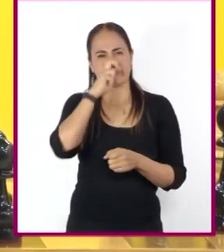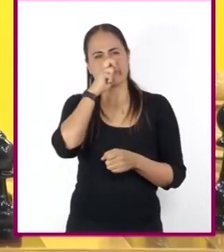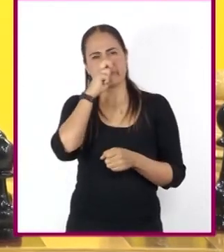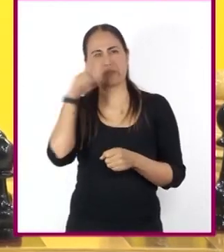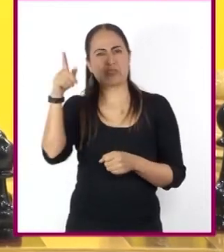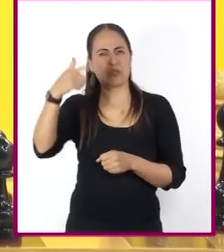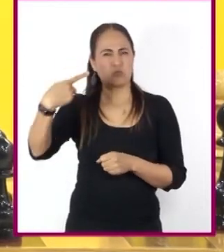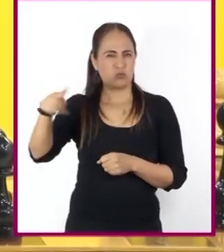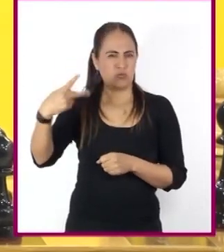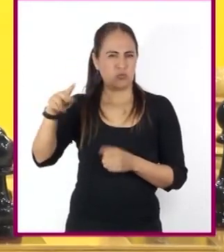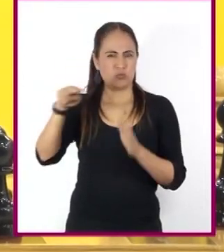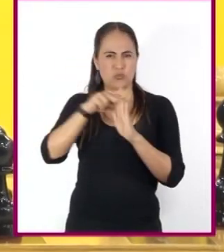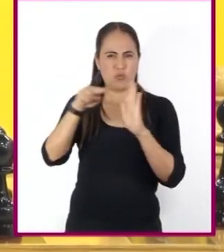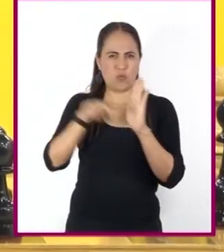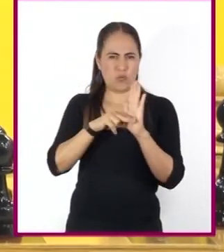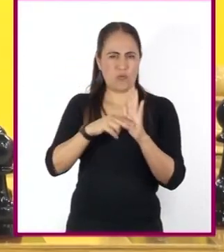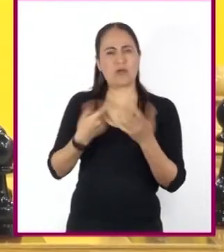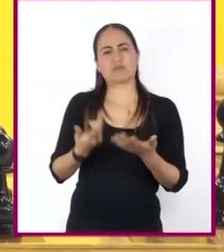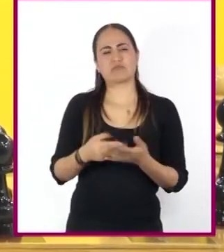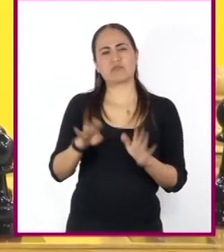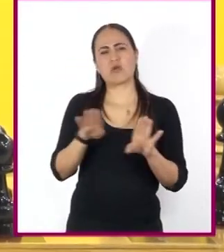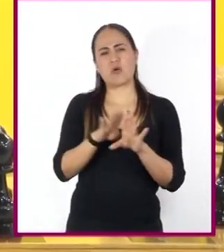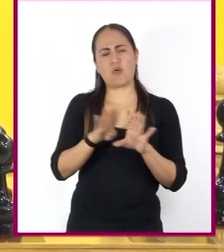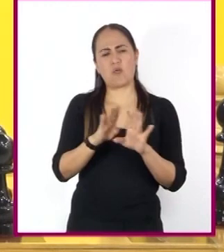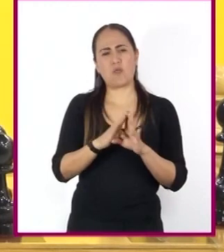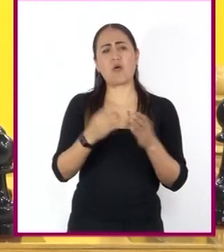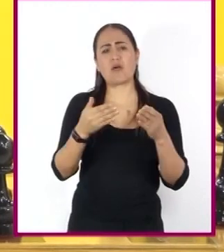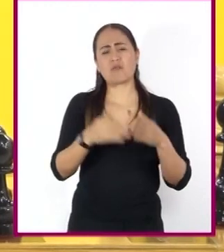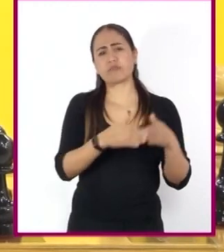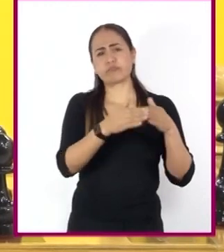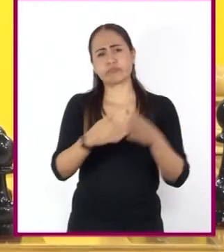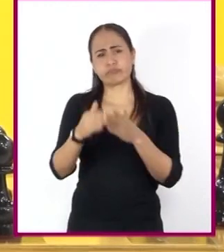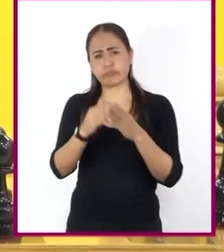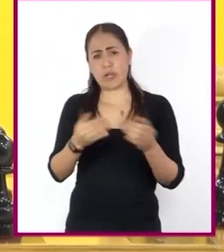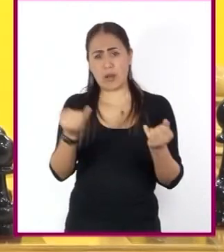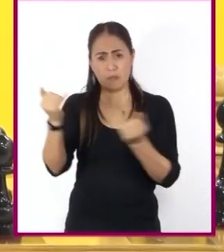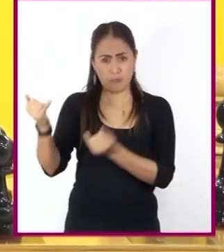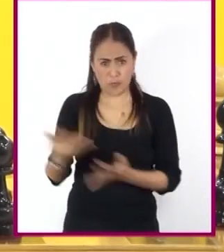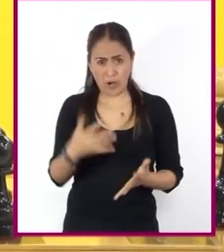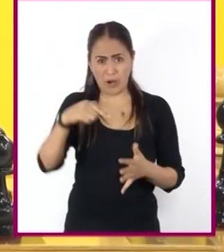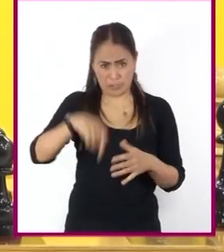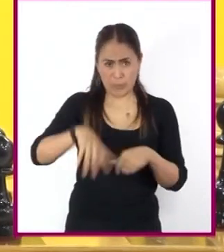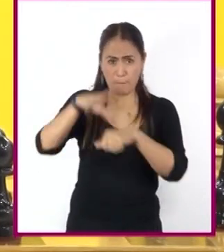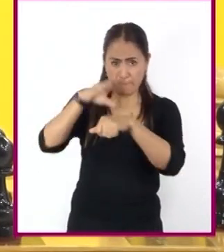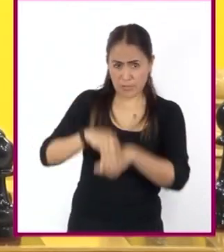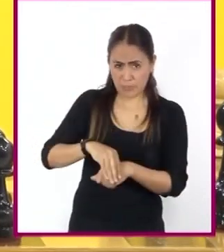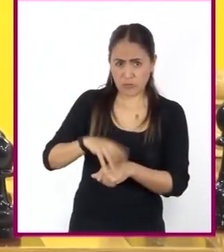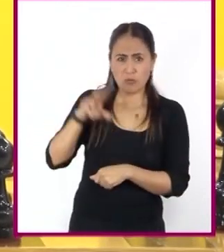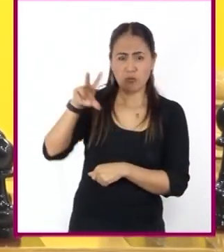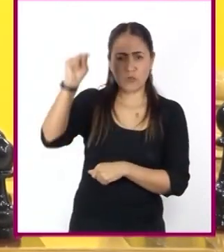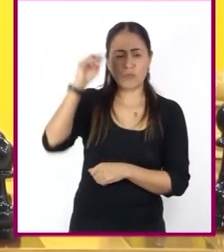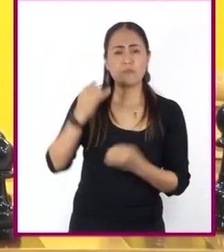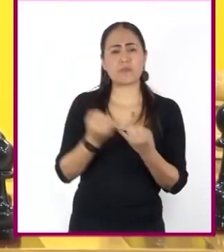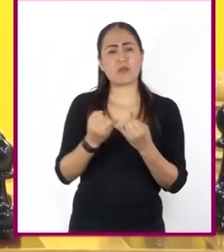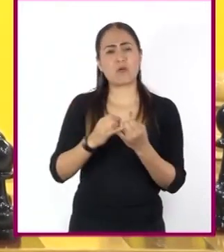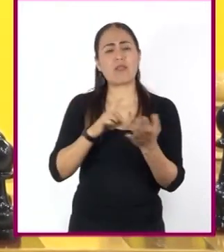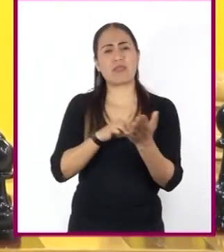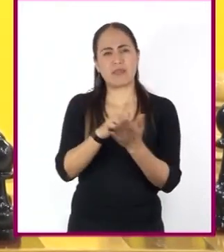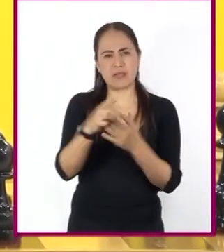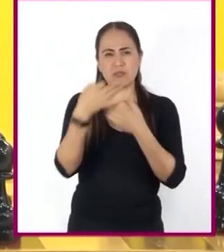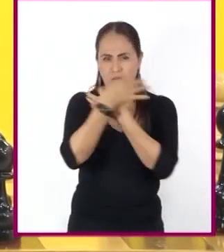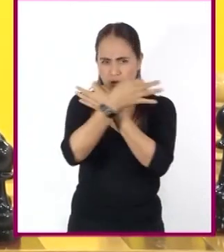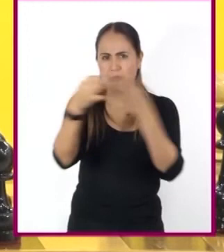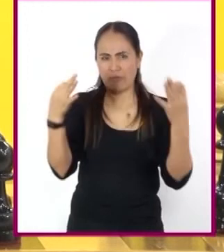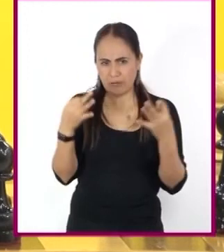la corona inglesa, tales como los boicots contra las importaciones inglesas, la Declaración de Derechos y